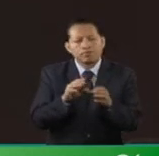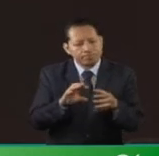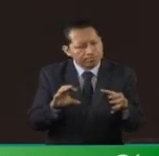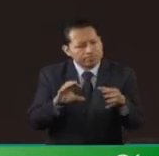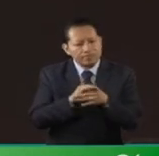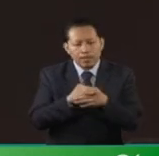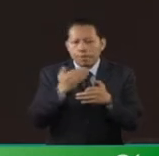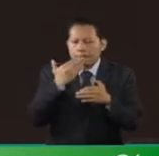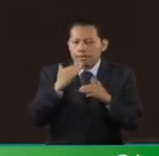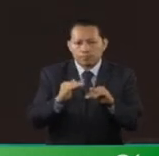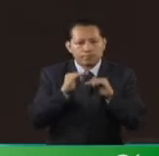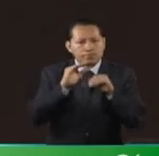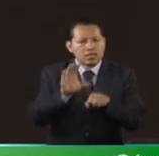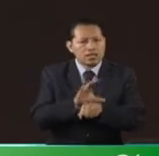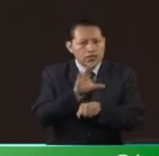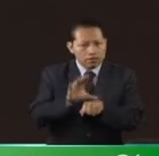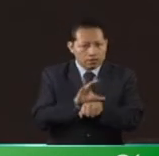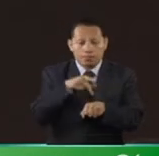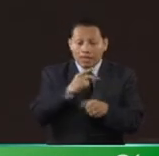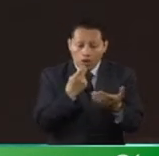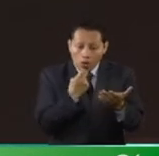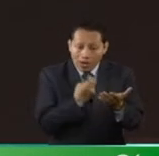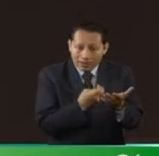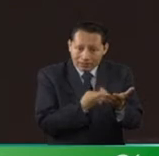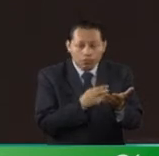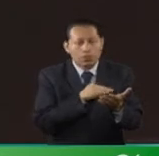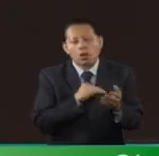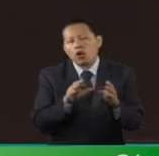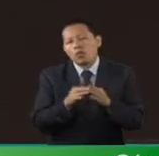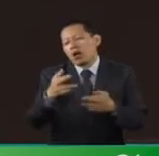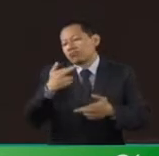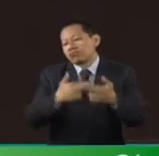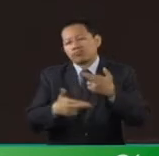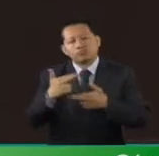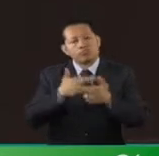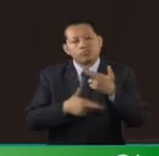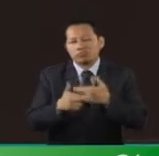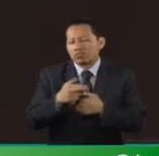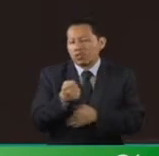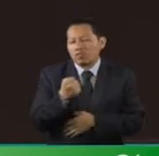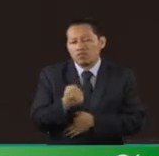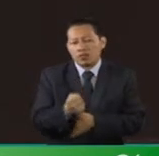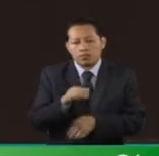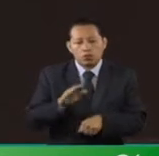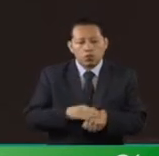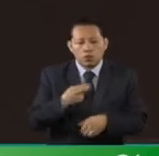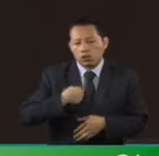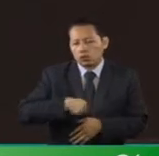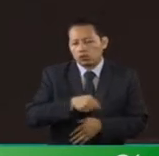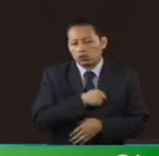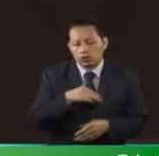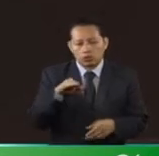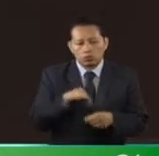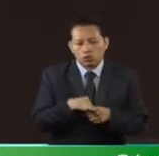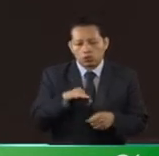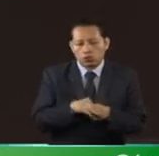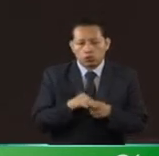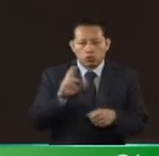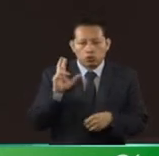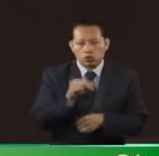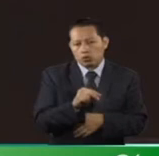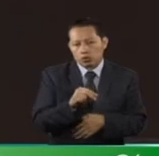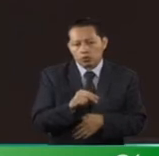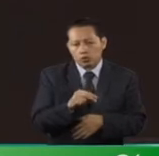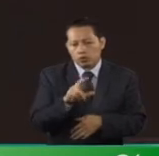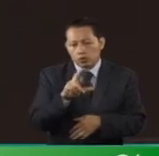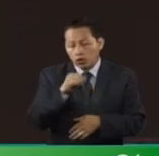altura, pero esta reforma viene como un revés importante. Por tanto, nuestro voto será en contra.